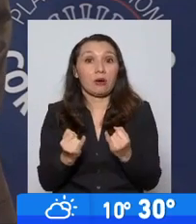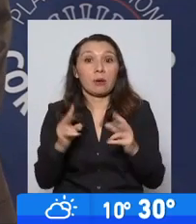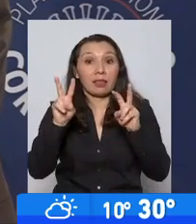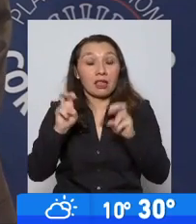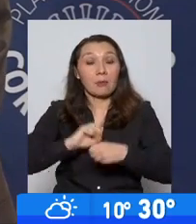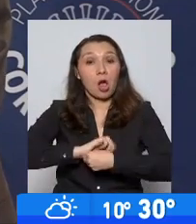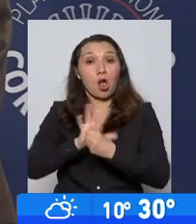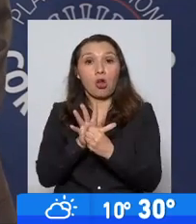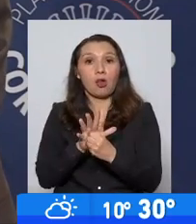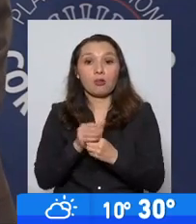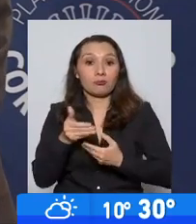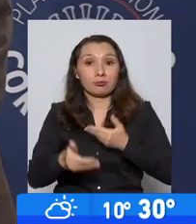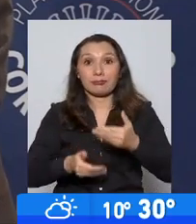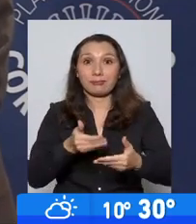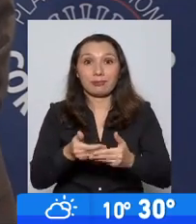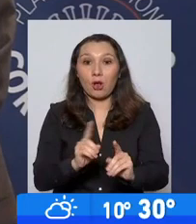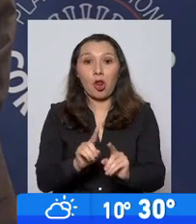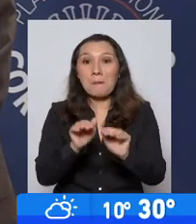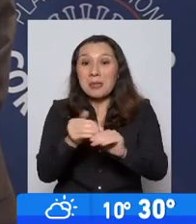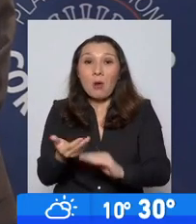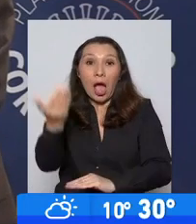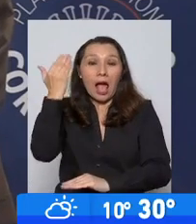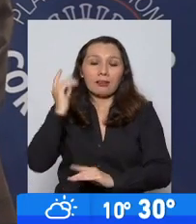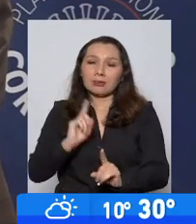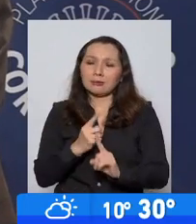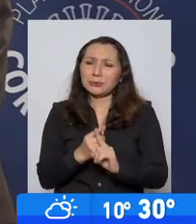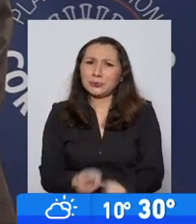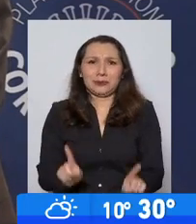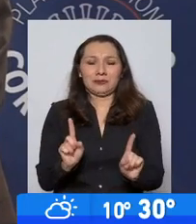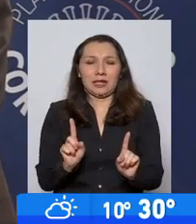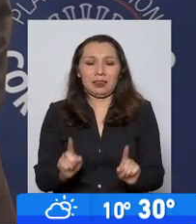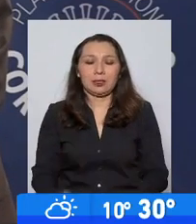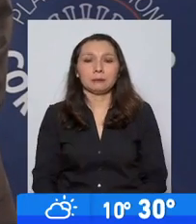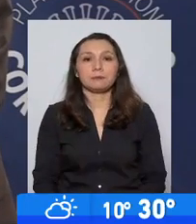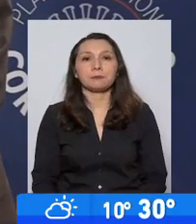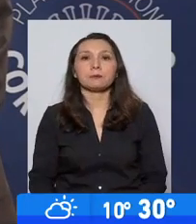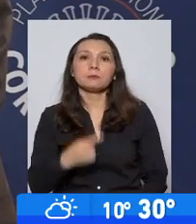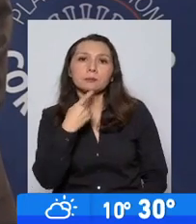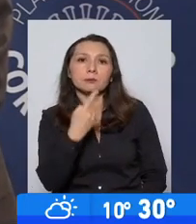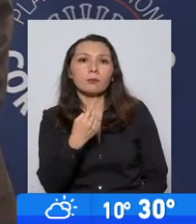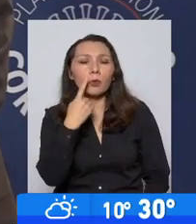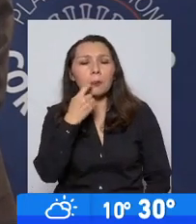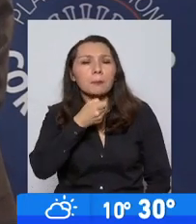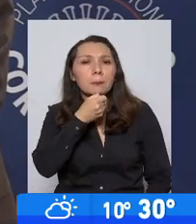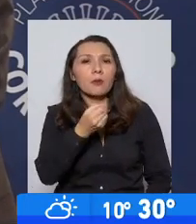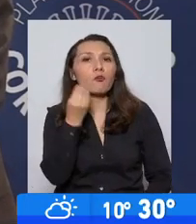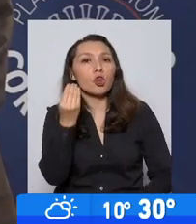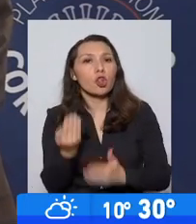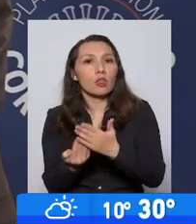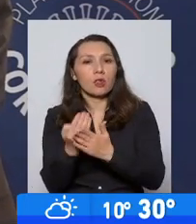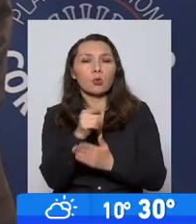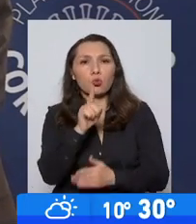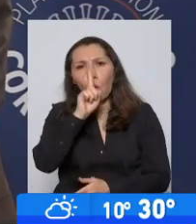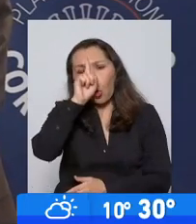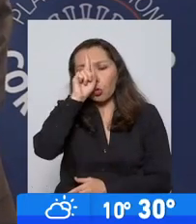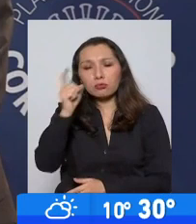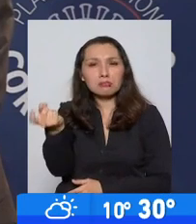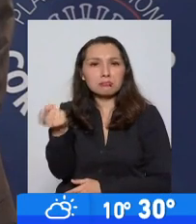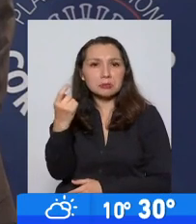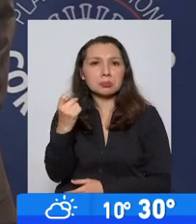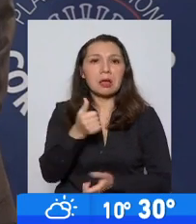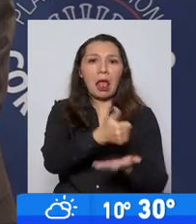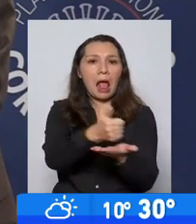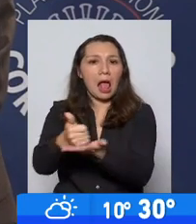coronavirus las cosas no van a ser como fueron antes. Ministro, buenos días. Usted dijo que estaba acostumbrado a las críticas de